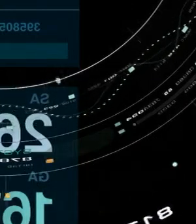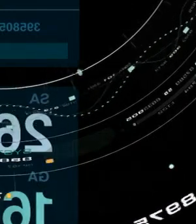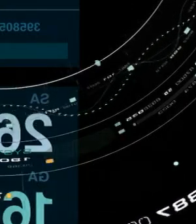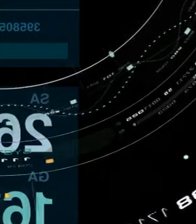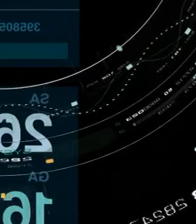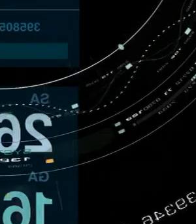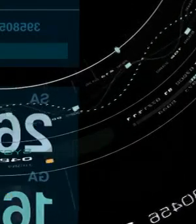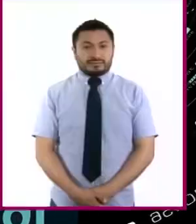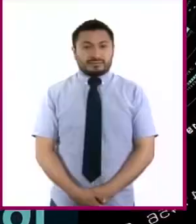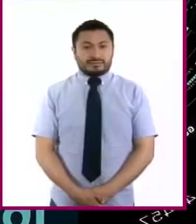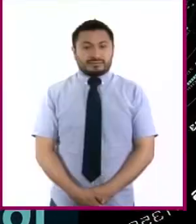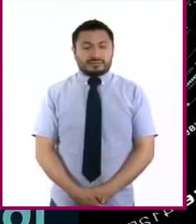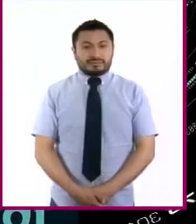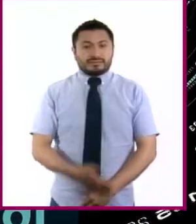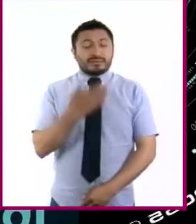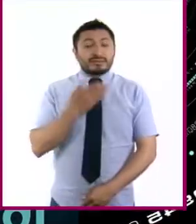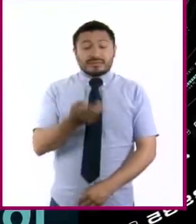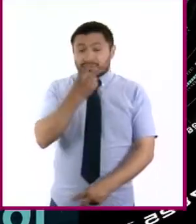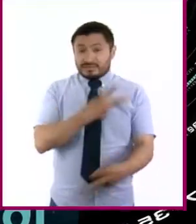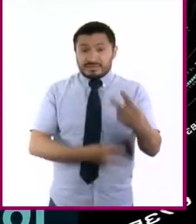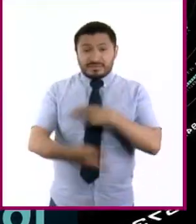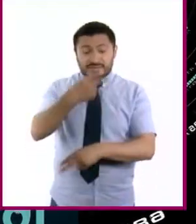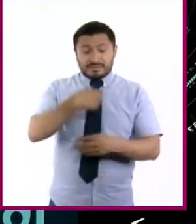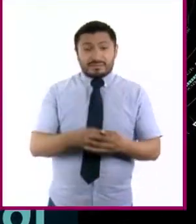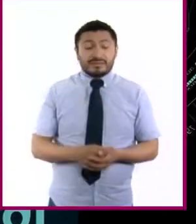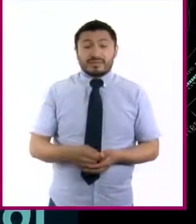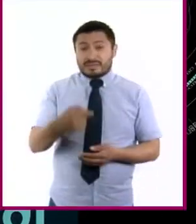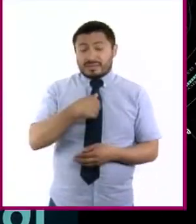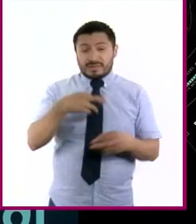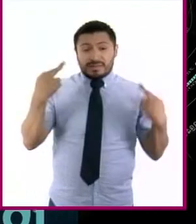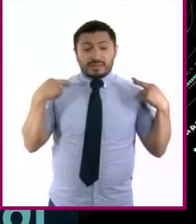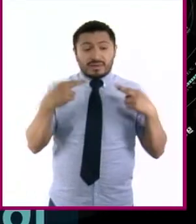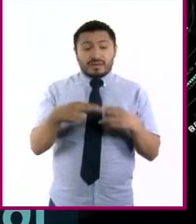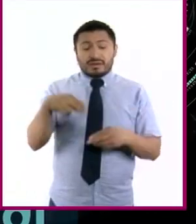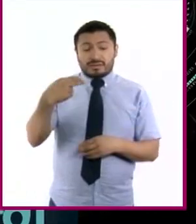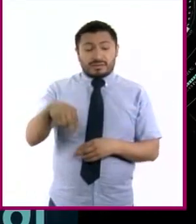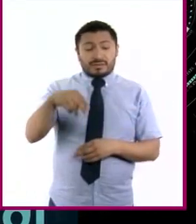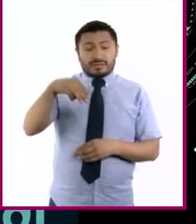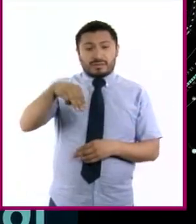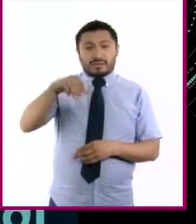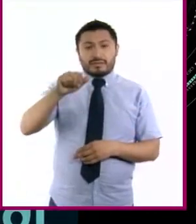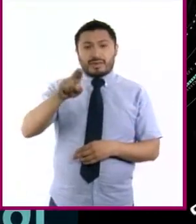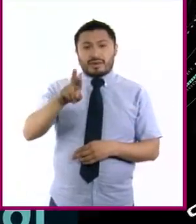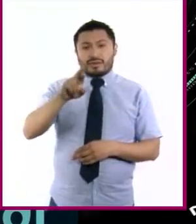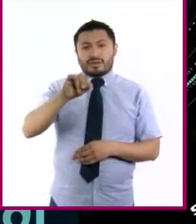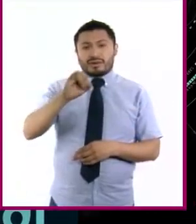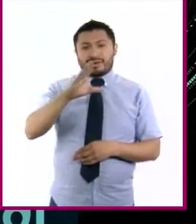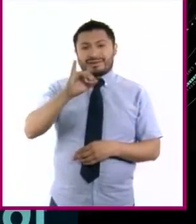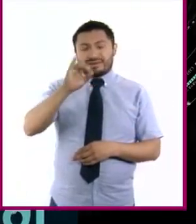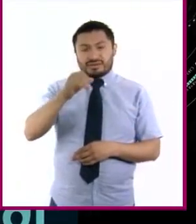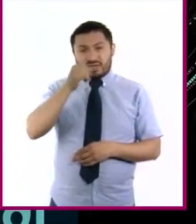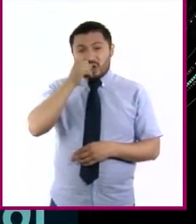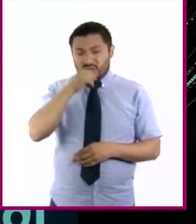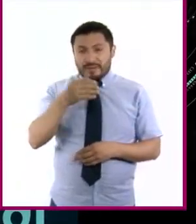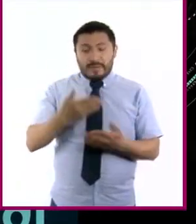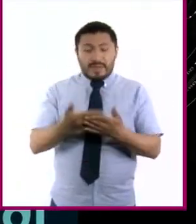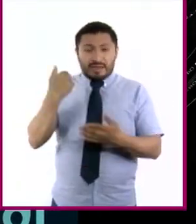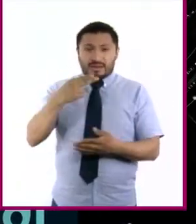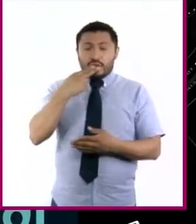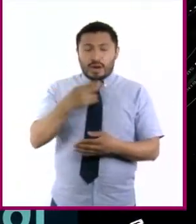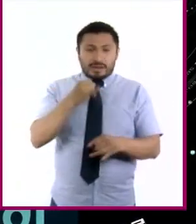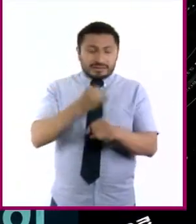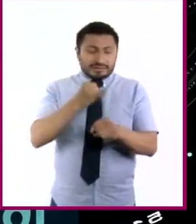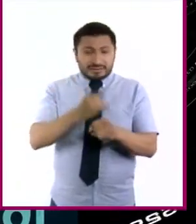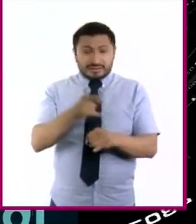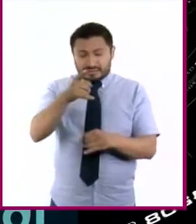Bienvenidas y bienvenidos a este tutorial de Misión Docente. Yo soy el profesor Mauricio. Antes de usar plataformas digitales que te ayuden a generar procesos